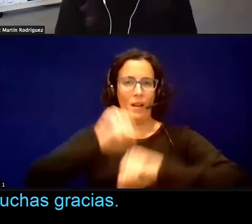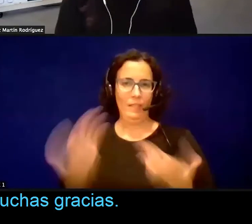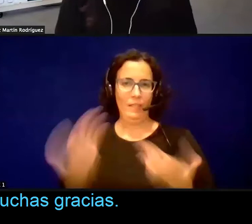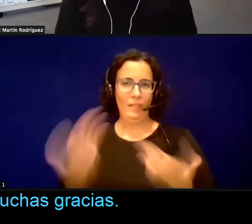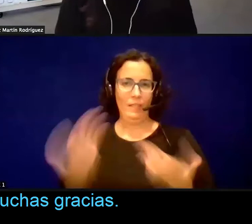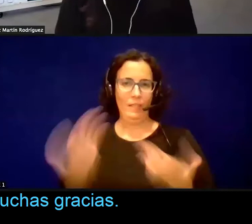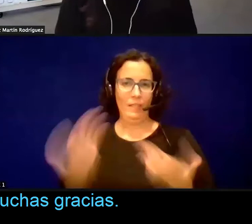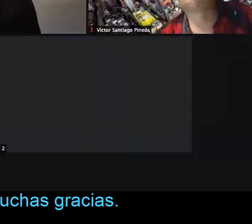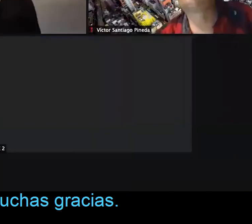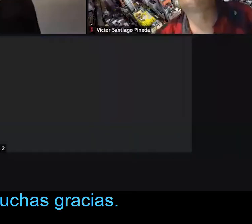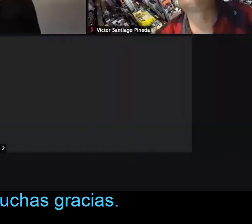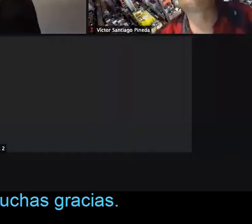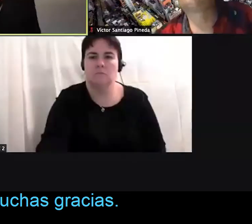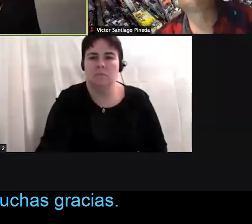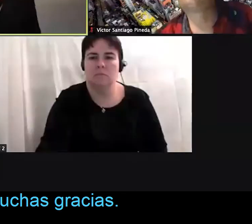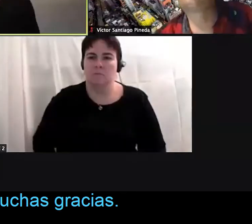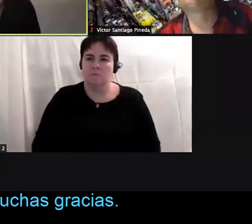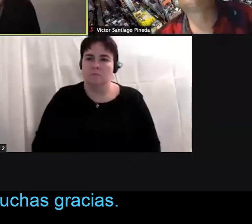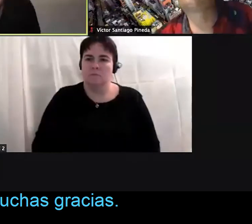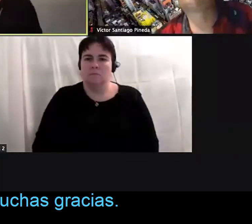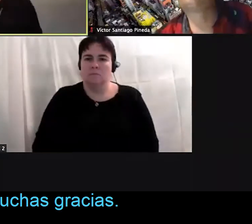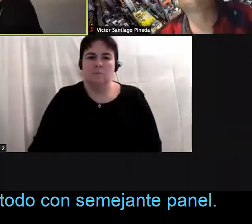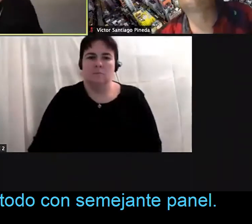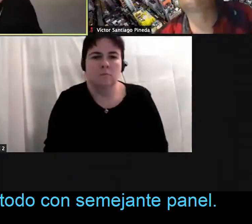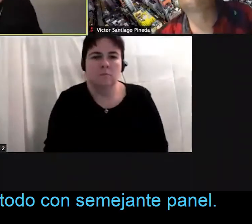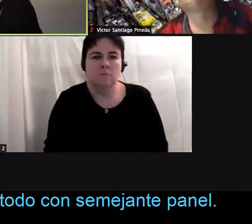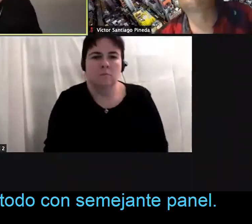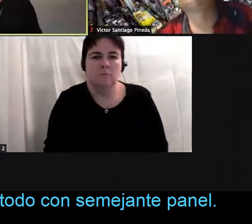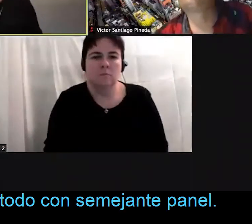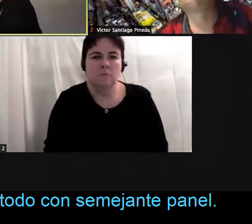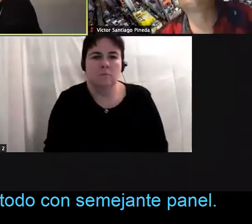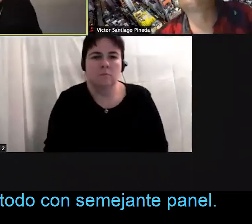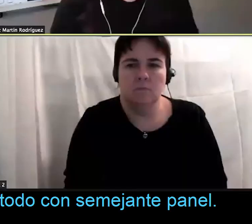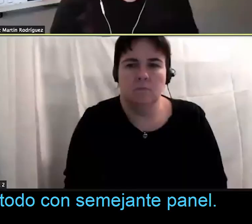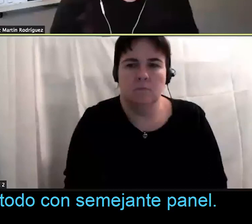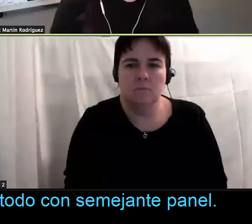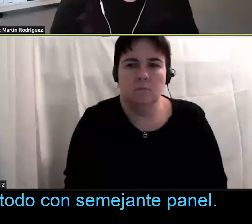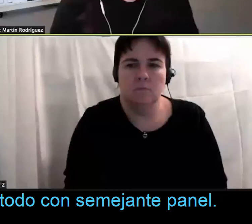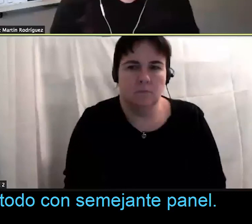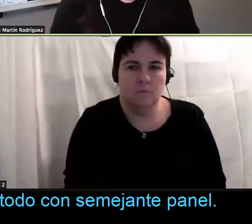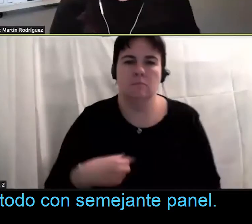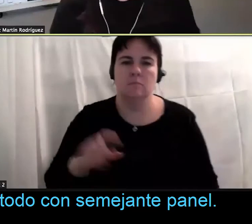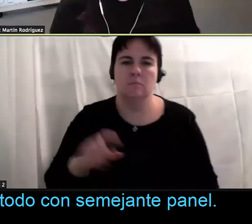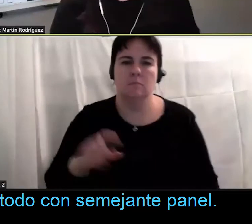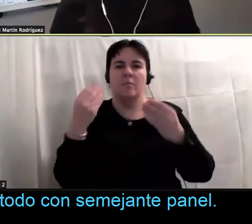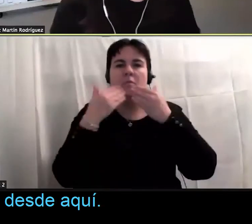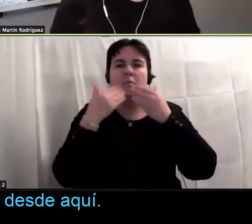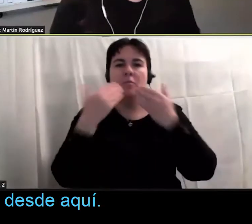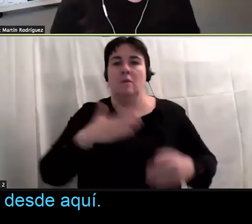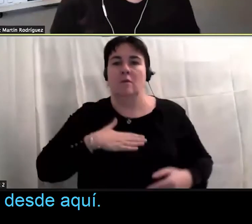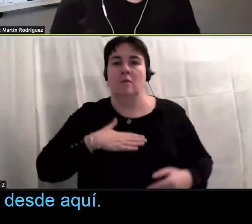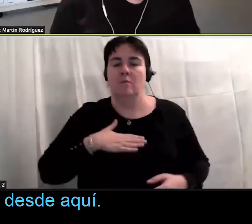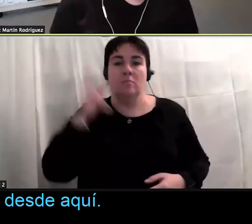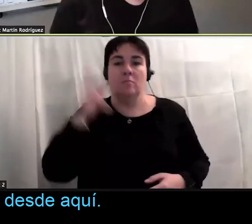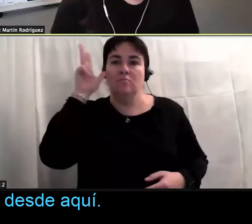Pues bueno, en primer lugar, muchísimas gracias. Para mí es un honor estar aquí hoy, sobre todo con semejante panel. Víctor,